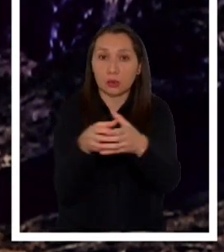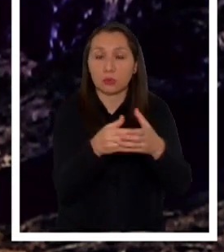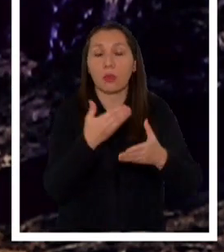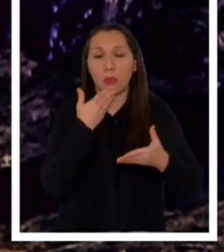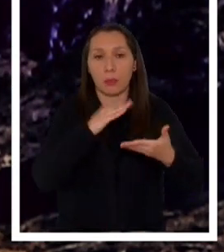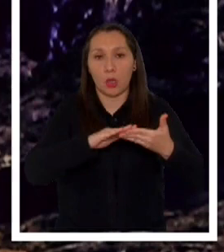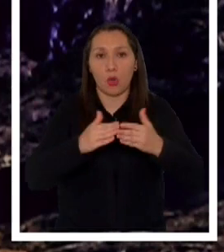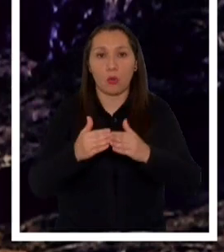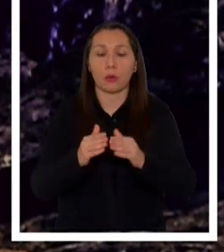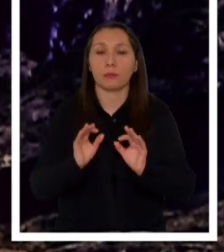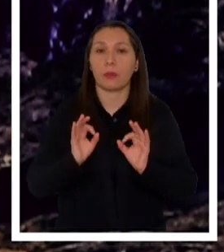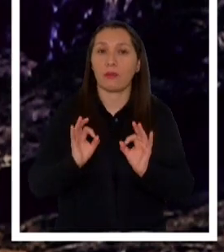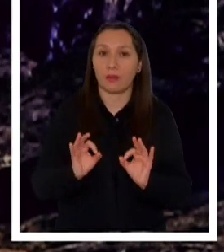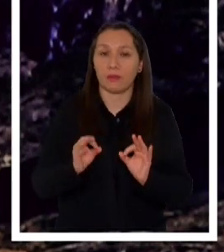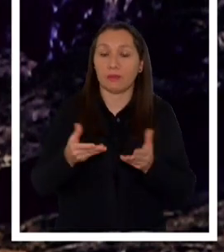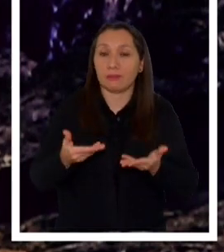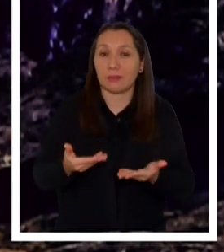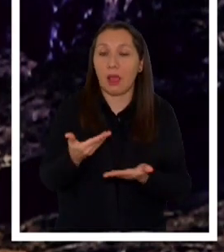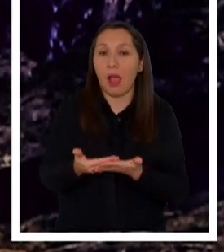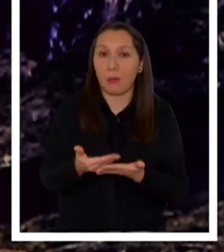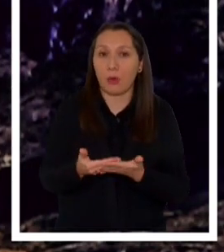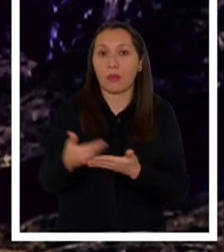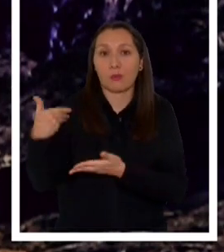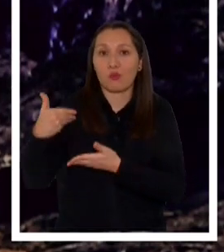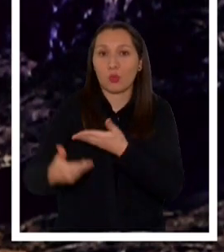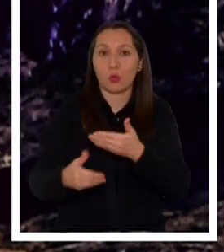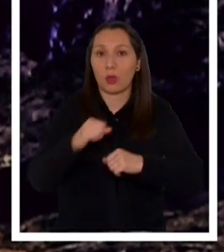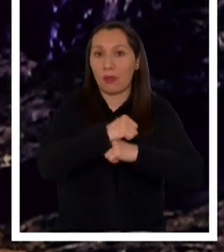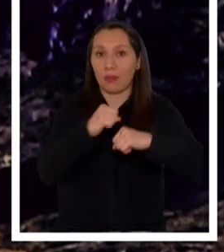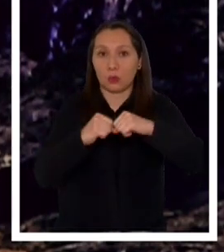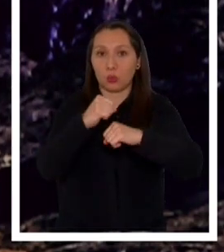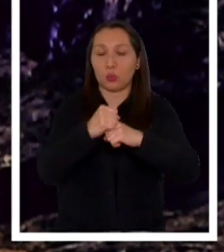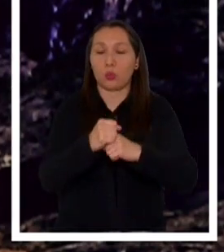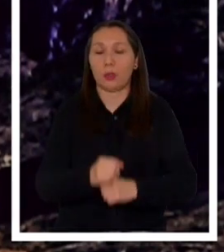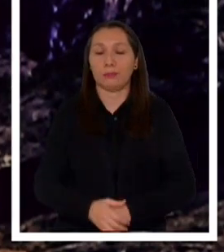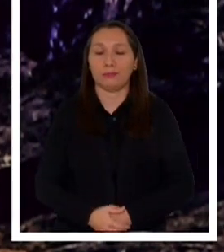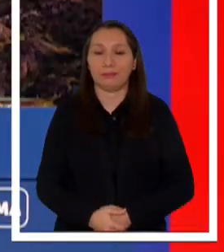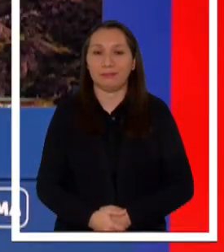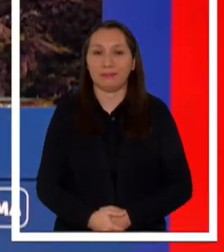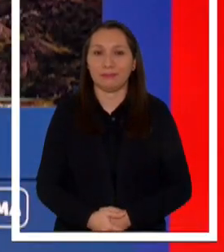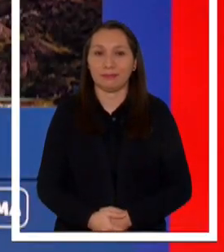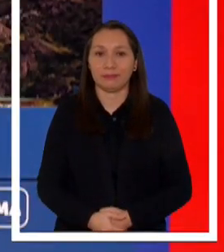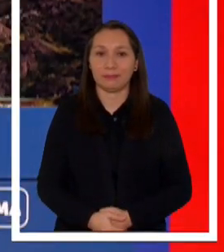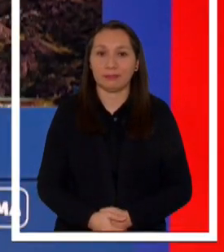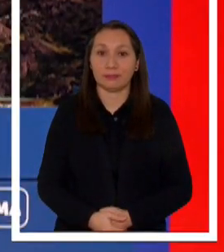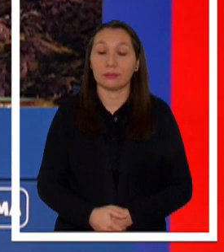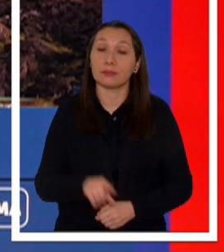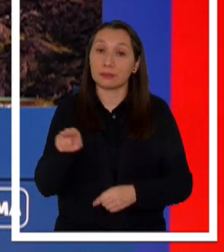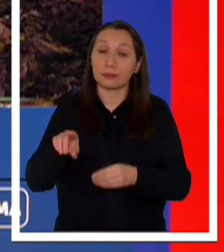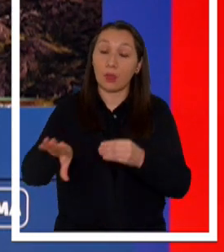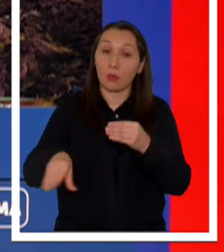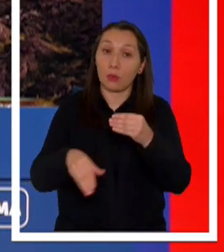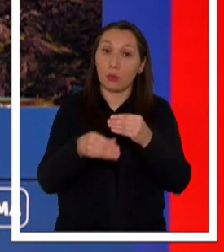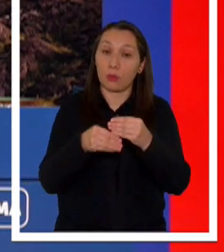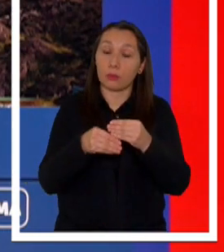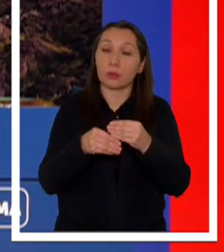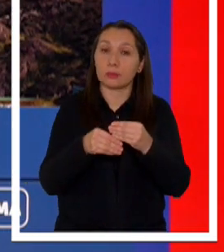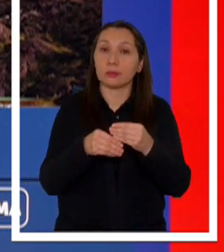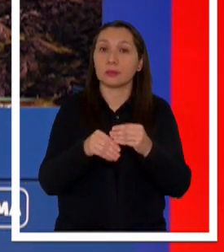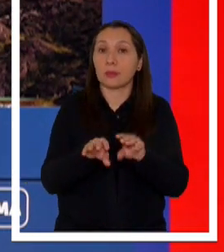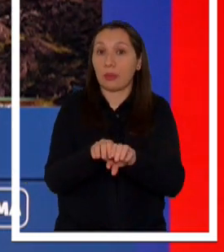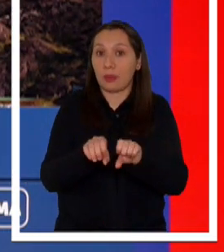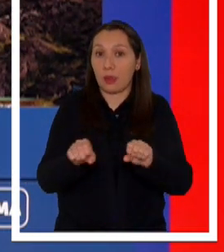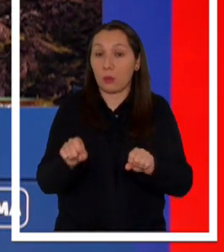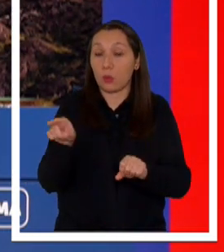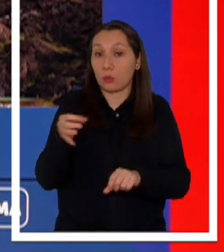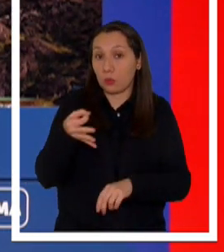la comunidad y efectivamente aprovechemos el legado de la infraestructura para completar recuerdo